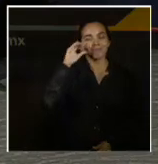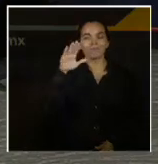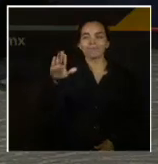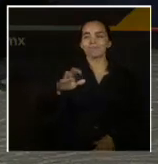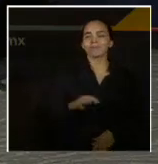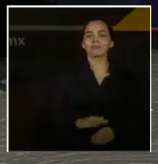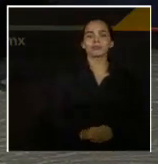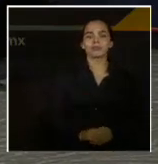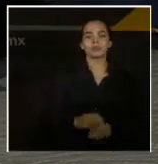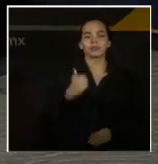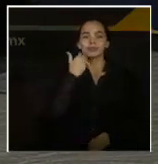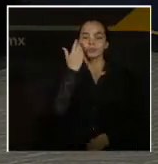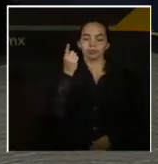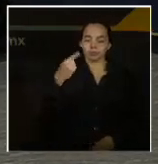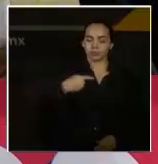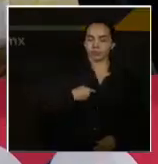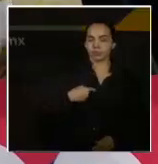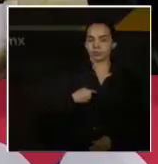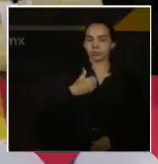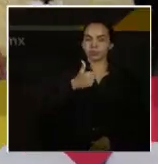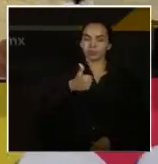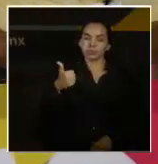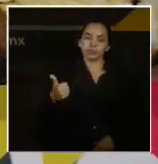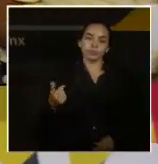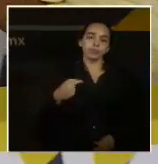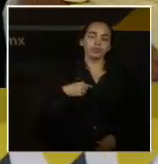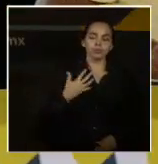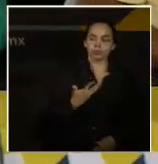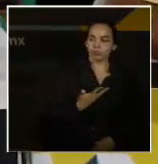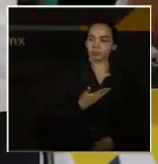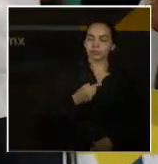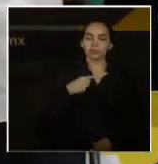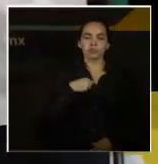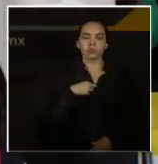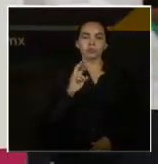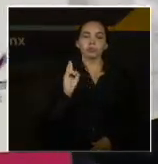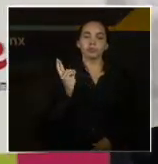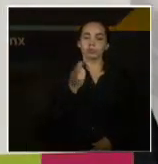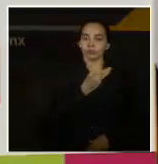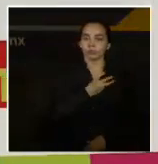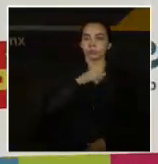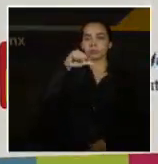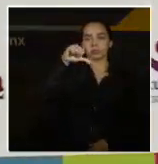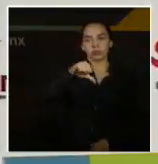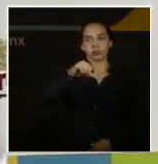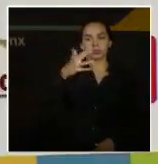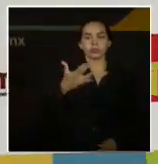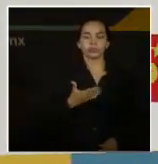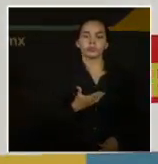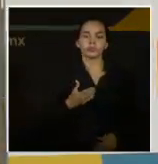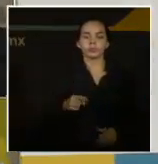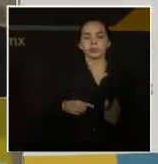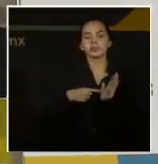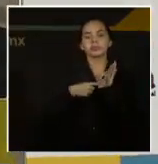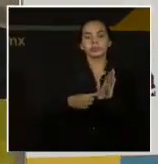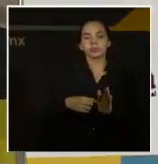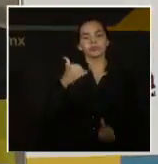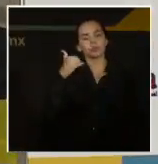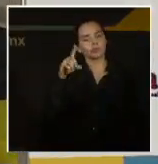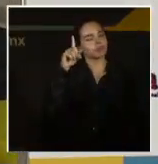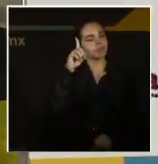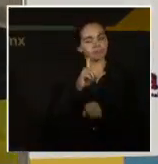la pretensión personal que cada uno pudiera tener, nosotros hoy tenemos que poner a Yucatán